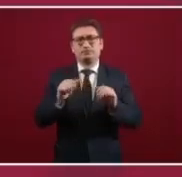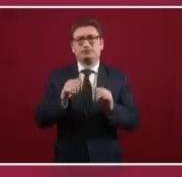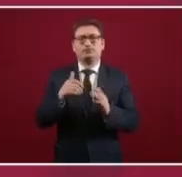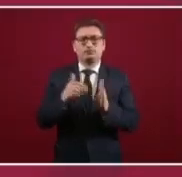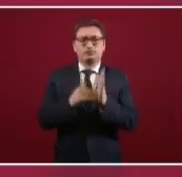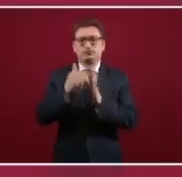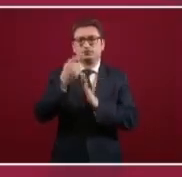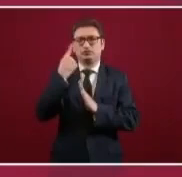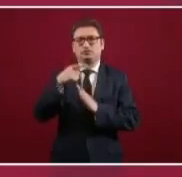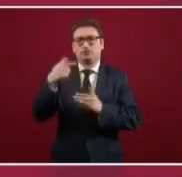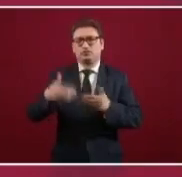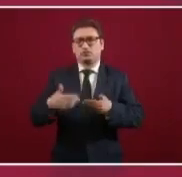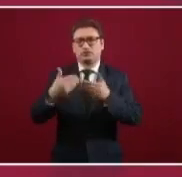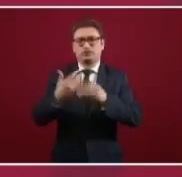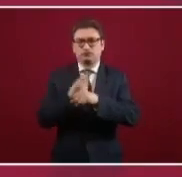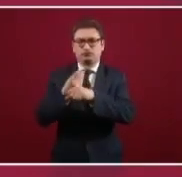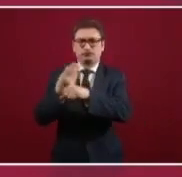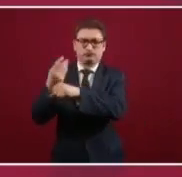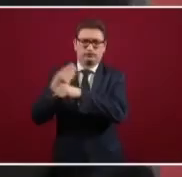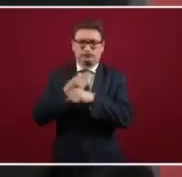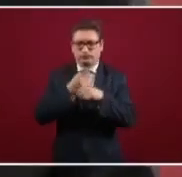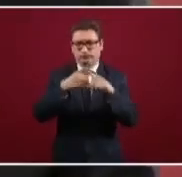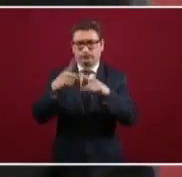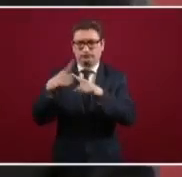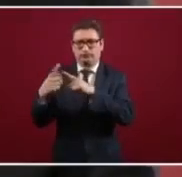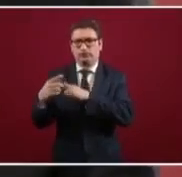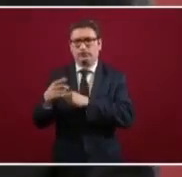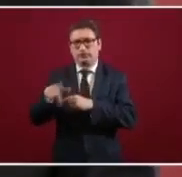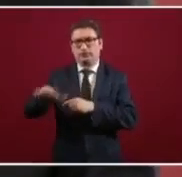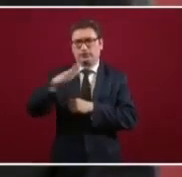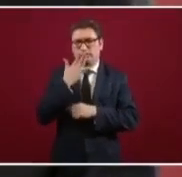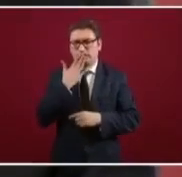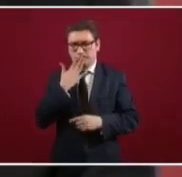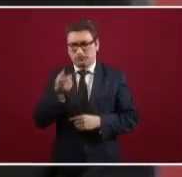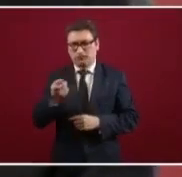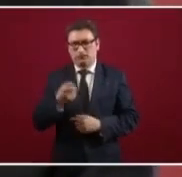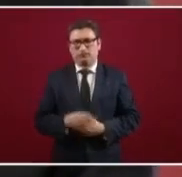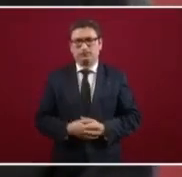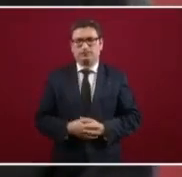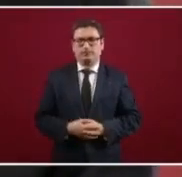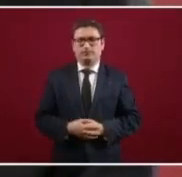terminar la presa un caso de sonora